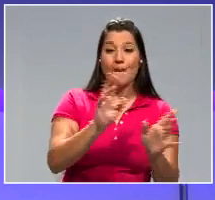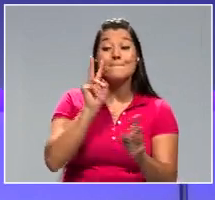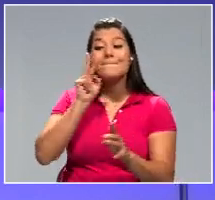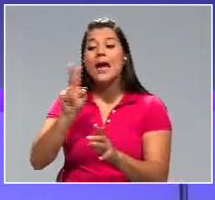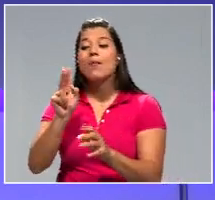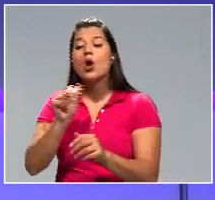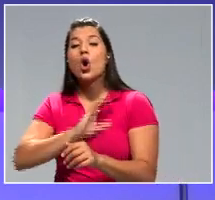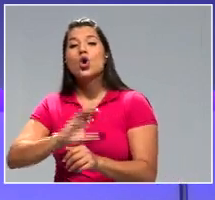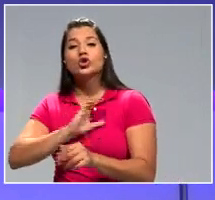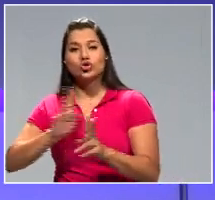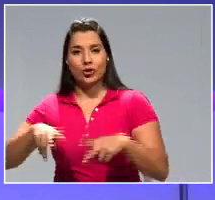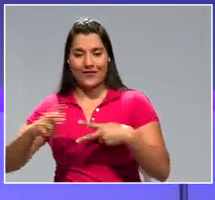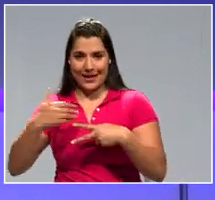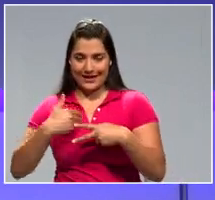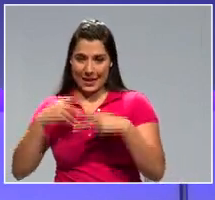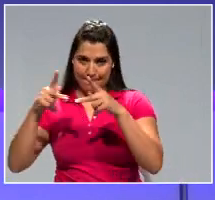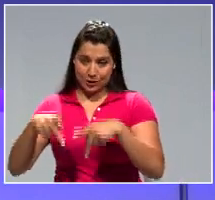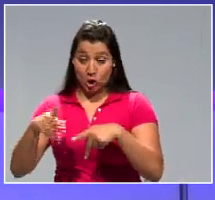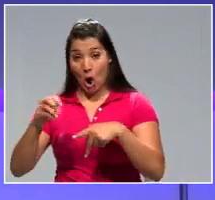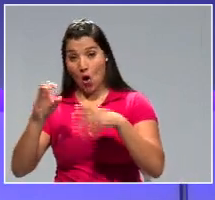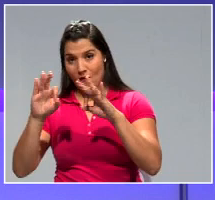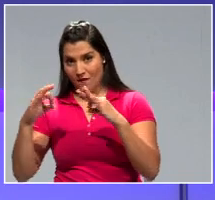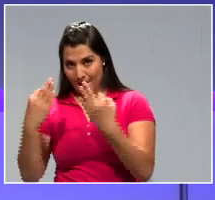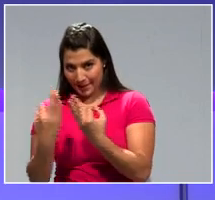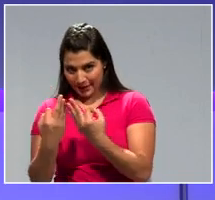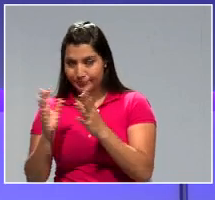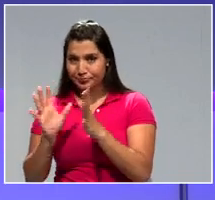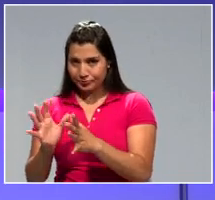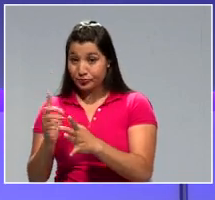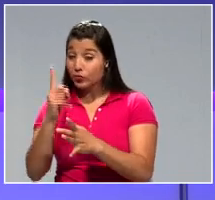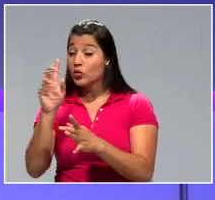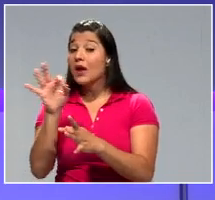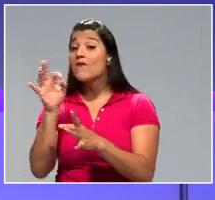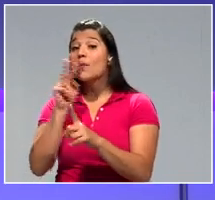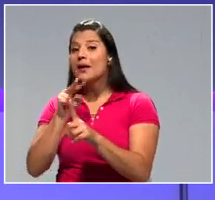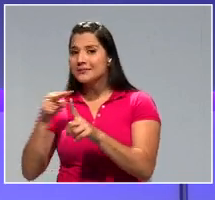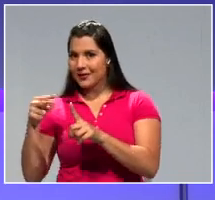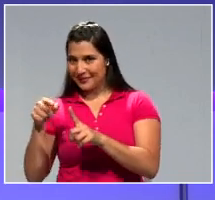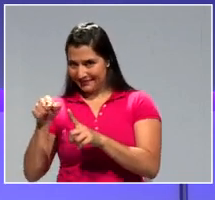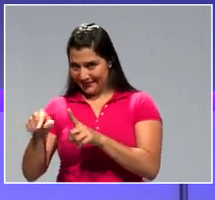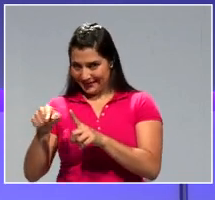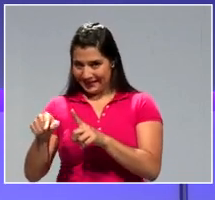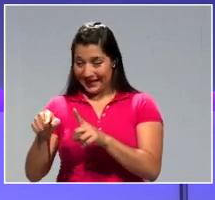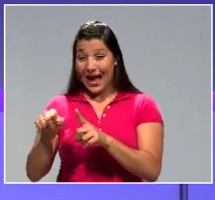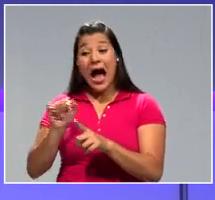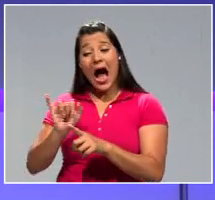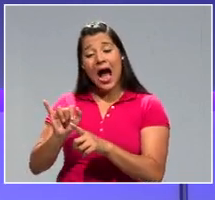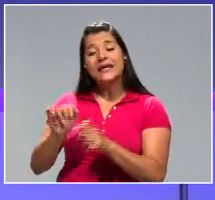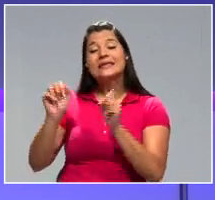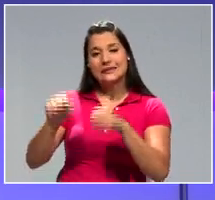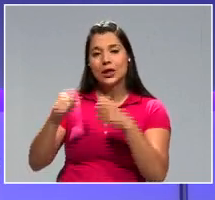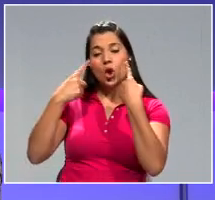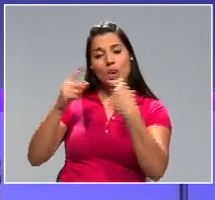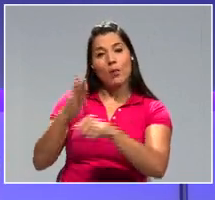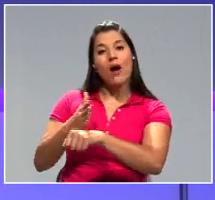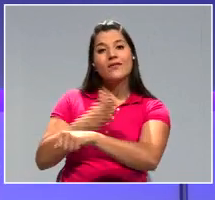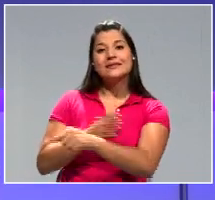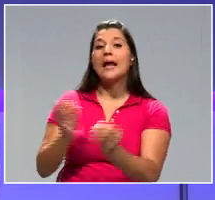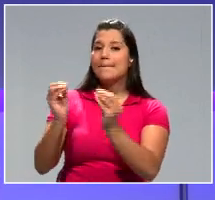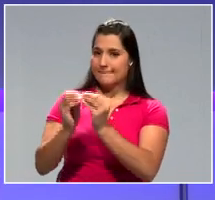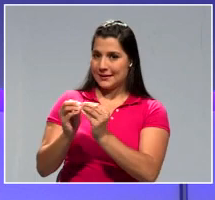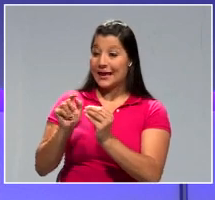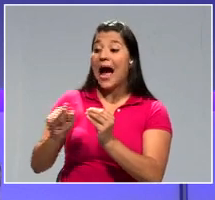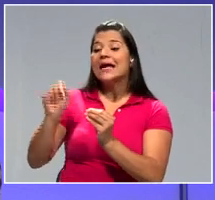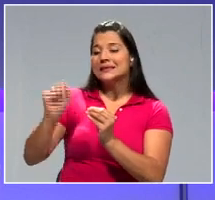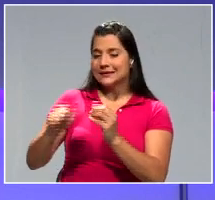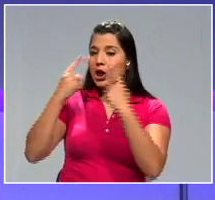tienen las personas y las familias. Cuando vemos la pobreza por este método, ahí sí hemos sido más eficientes, la hemos logrado disminuir